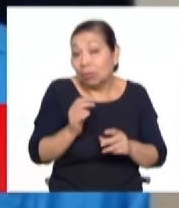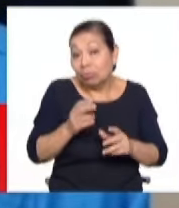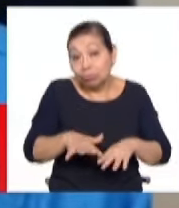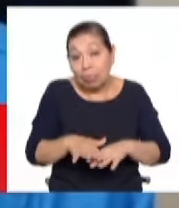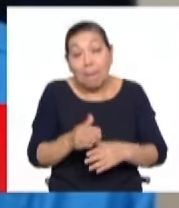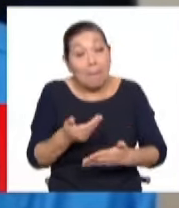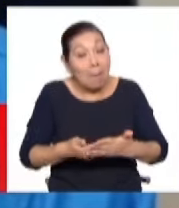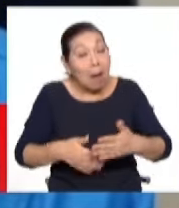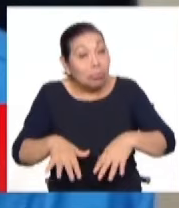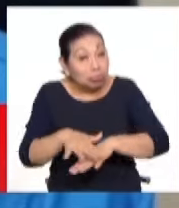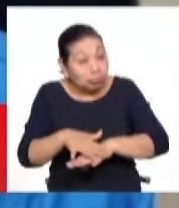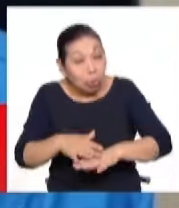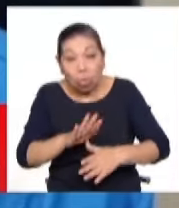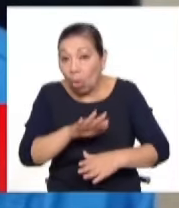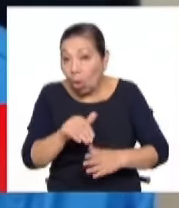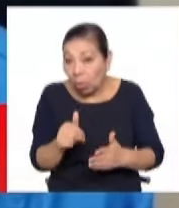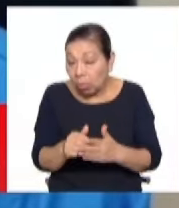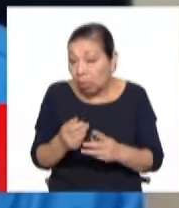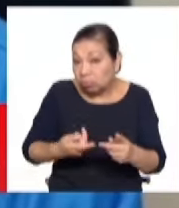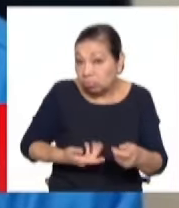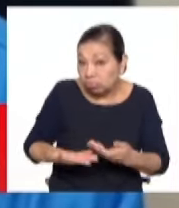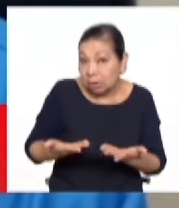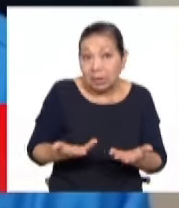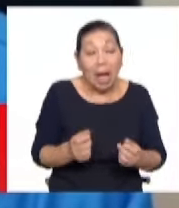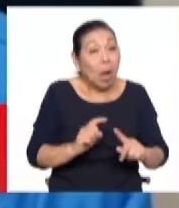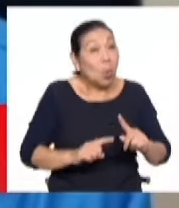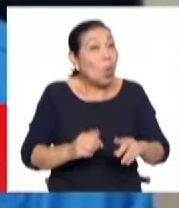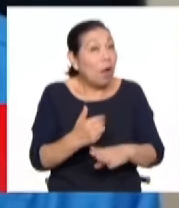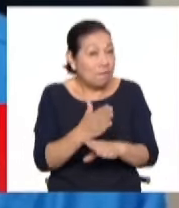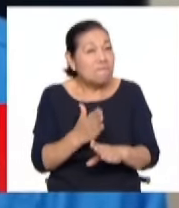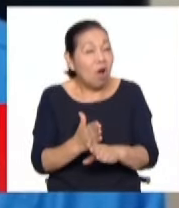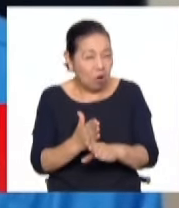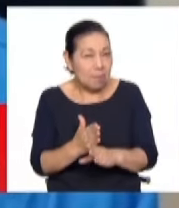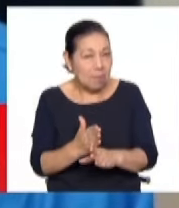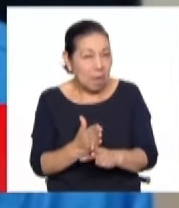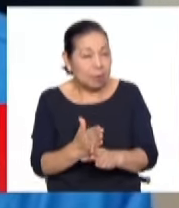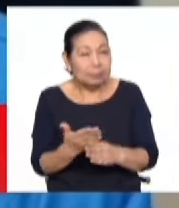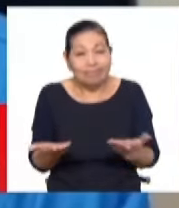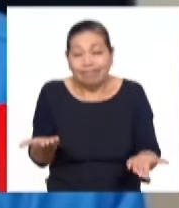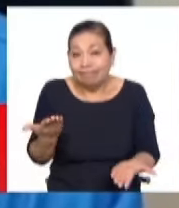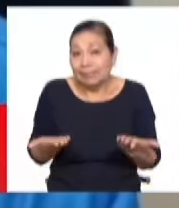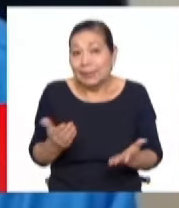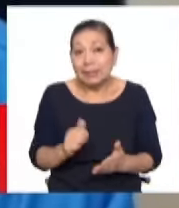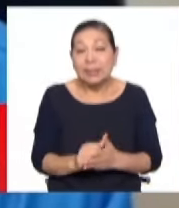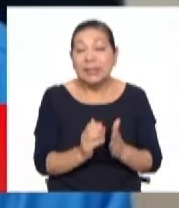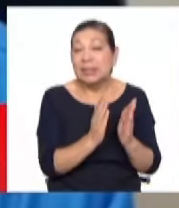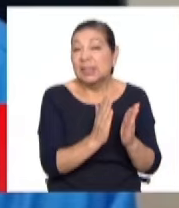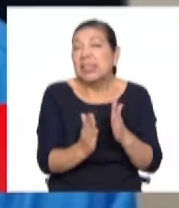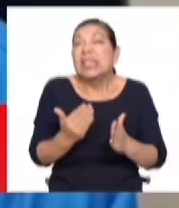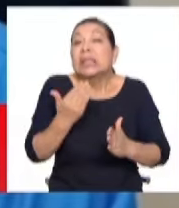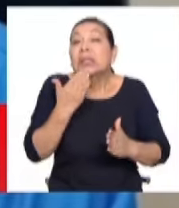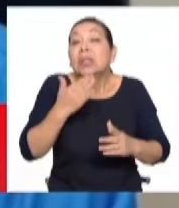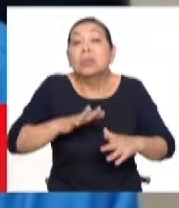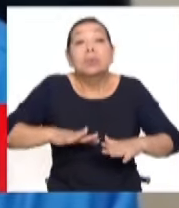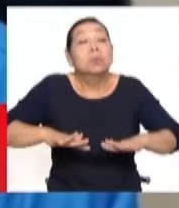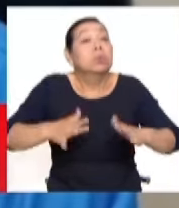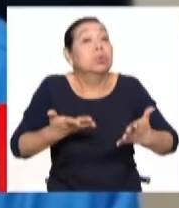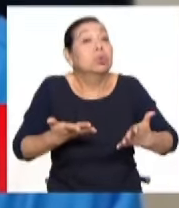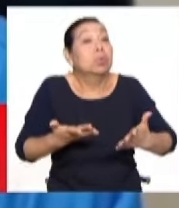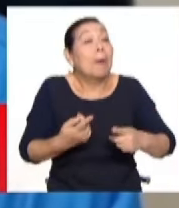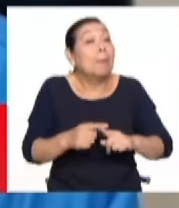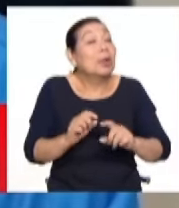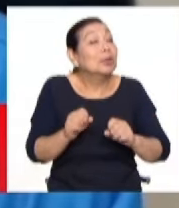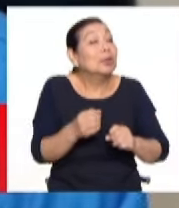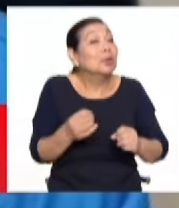administrativas como secretaría técnica en el caso que corresponda algún tipo de obviamente de repente det terminación de esta área a nivel de